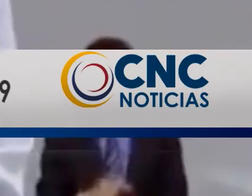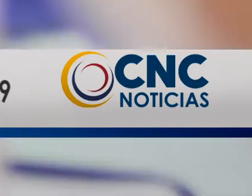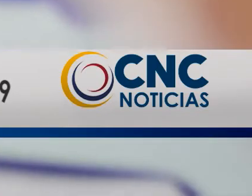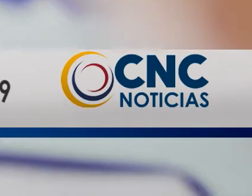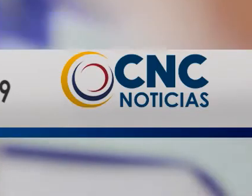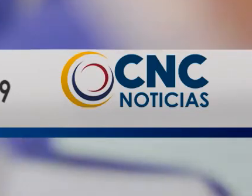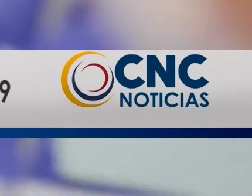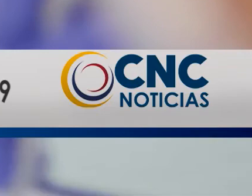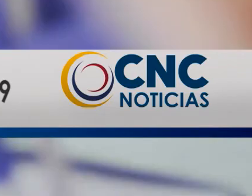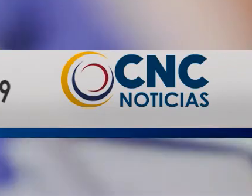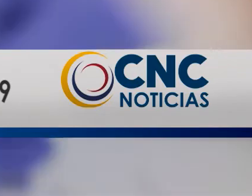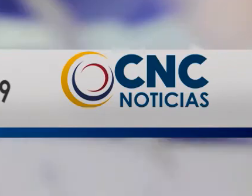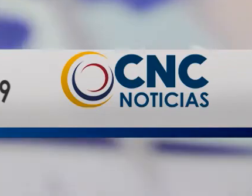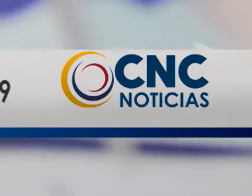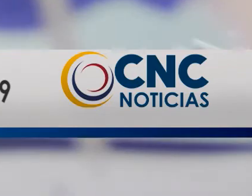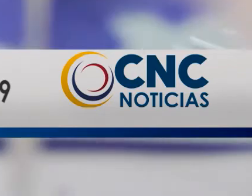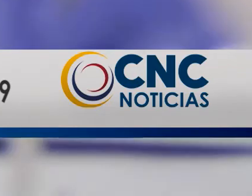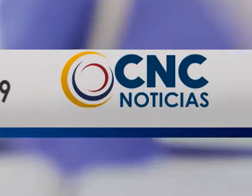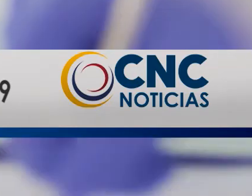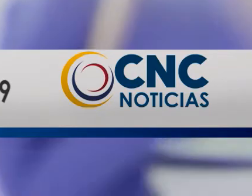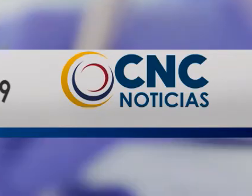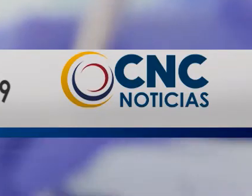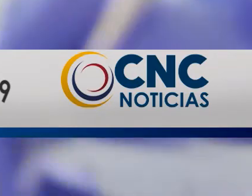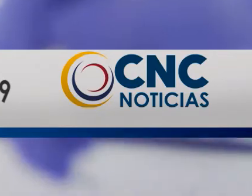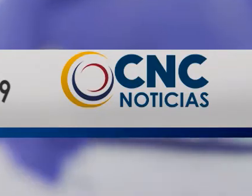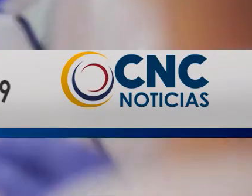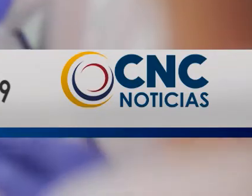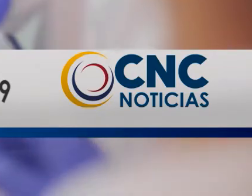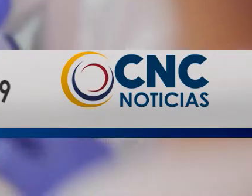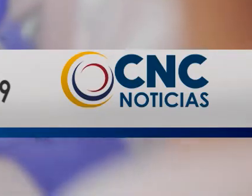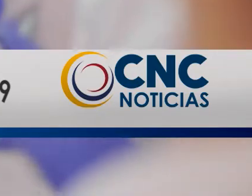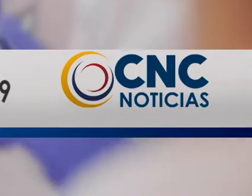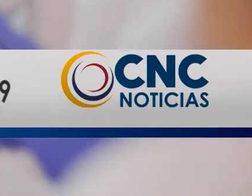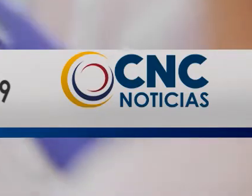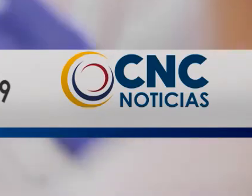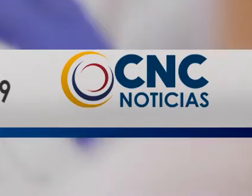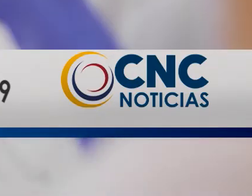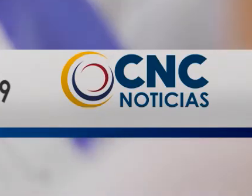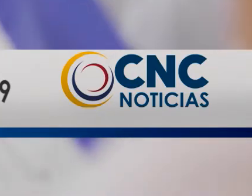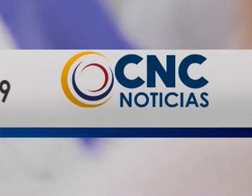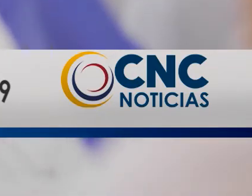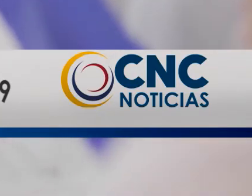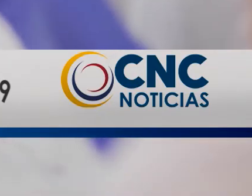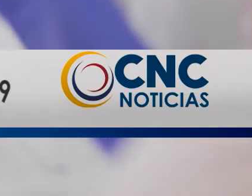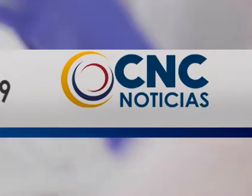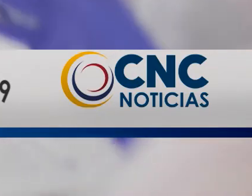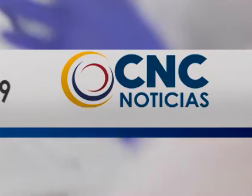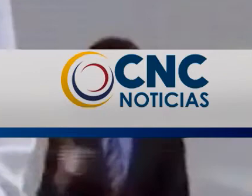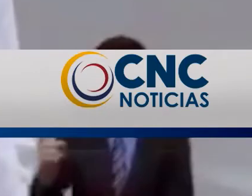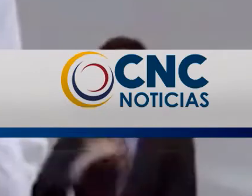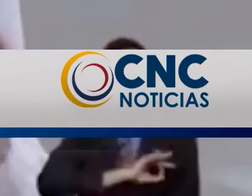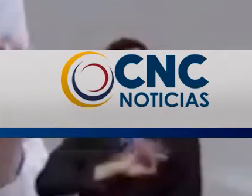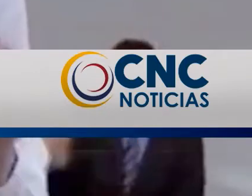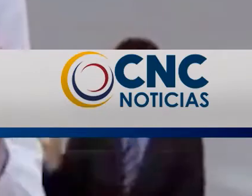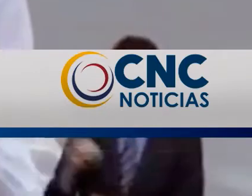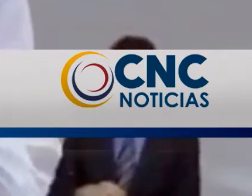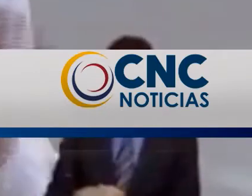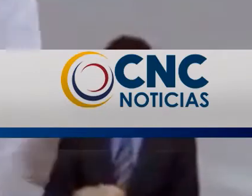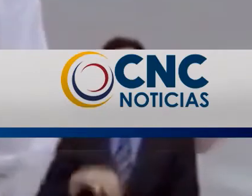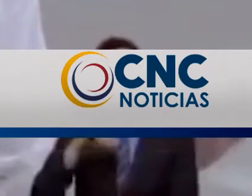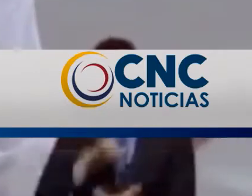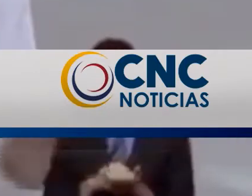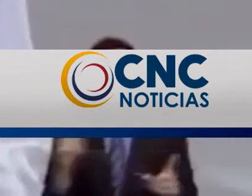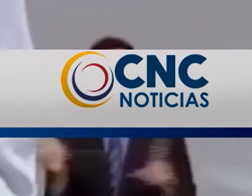tenido. Las pruebas de tamizaje serán distribuidas en diferentes municipios del Valle que requieren mayor atención. Y eso permite